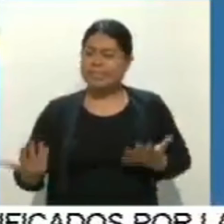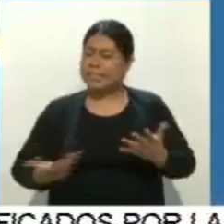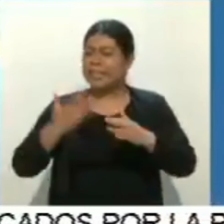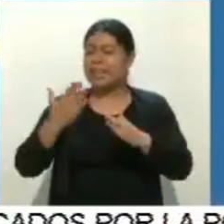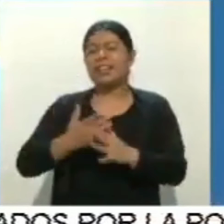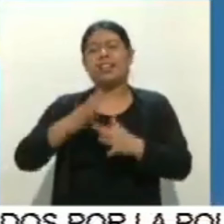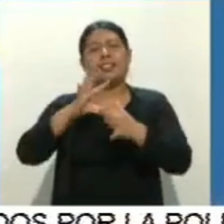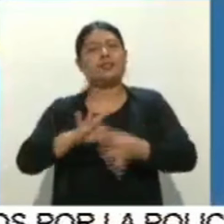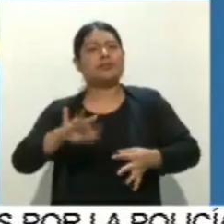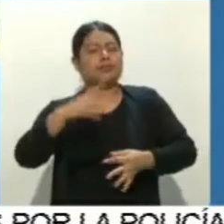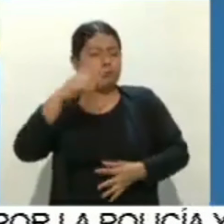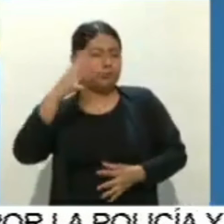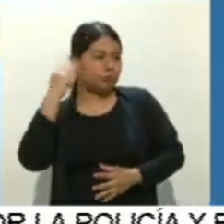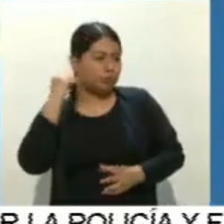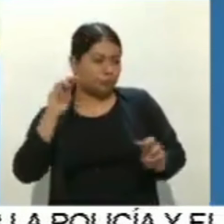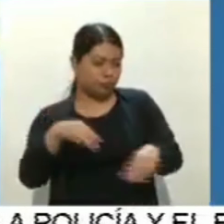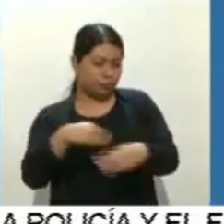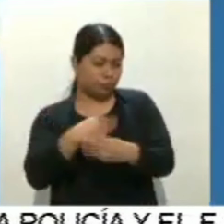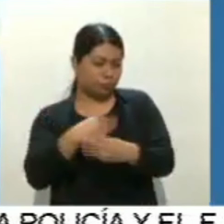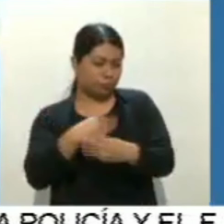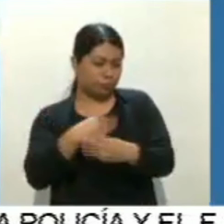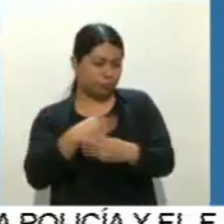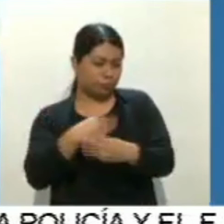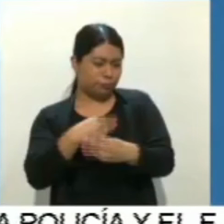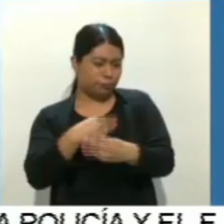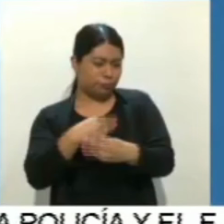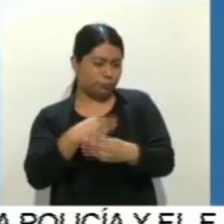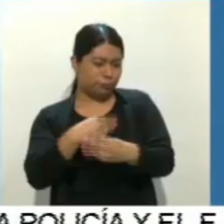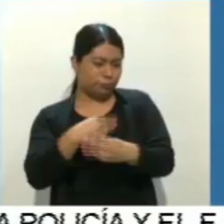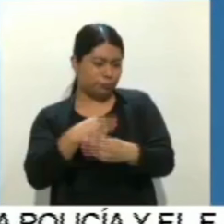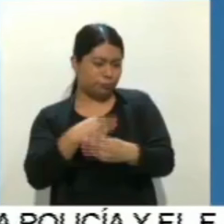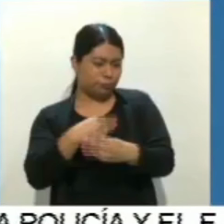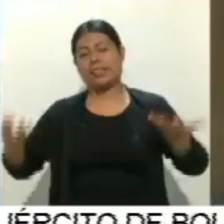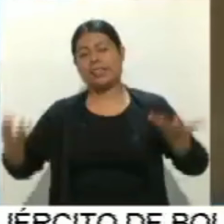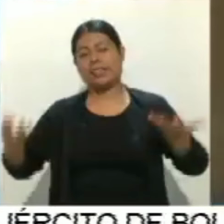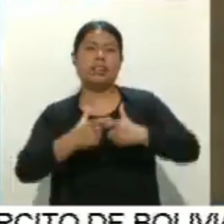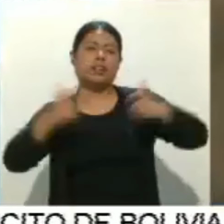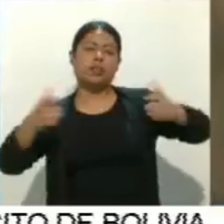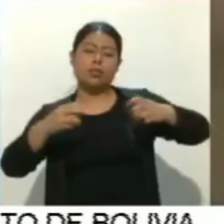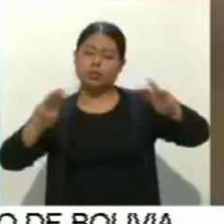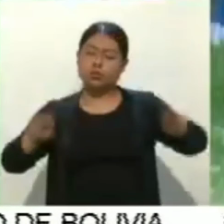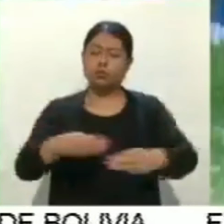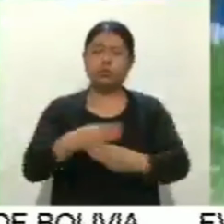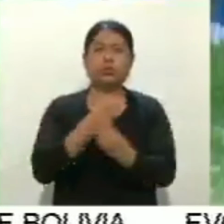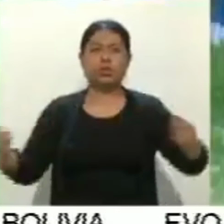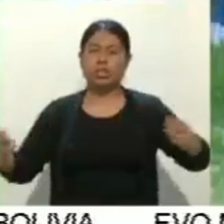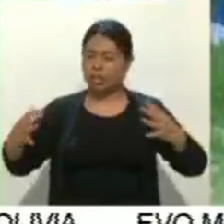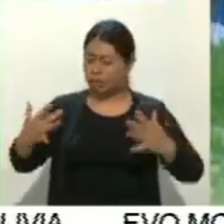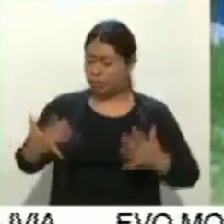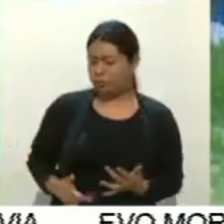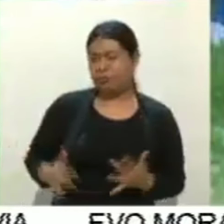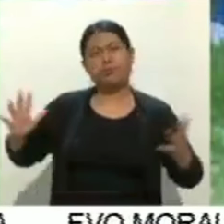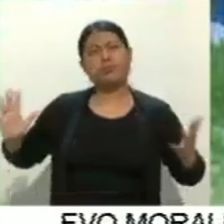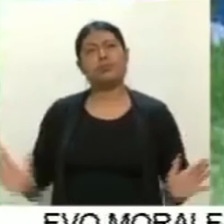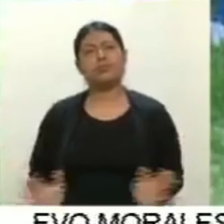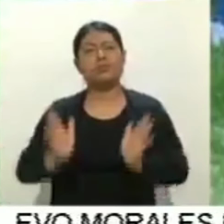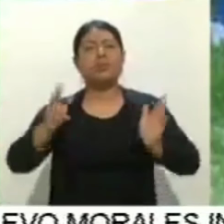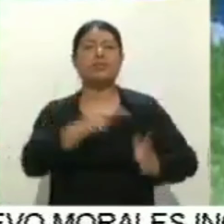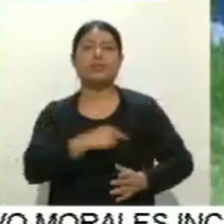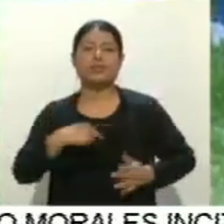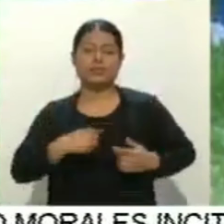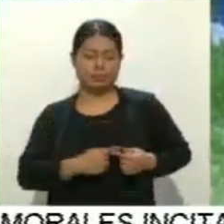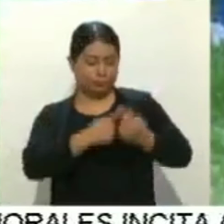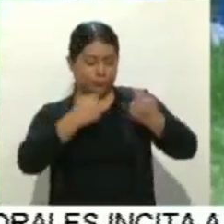de cualquier pieza musical. Oaxaca, tierra de grandes músicos que con sus sones y jarabes hacen vibrar nuestros